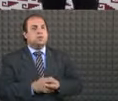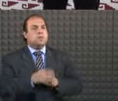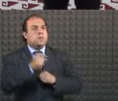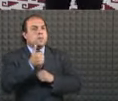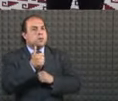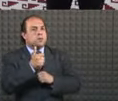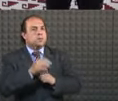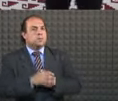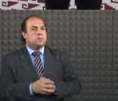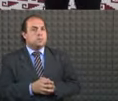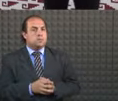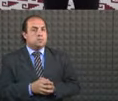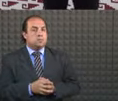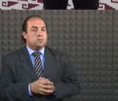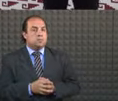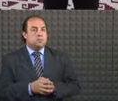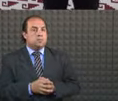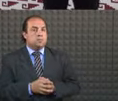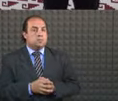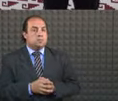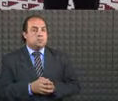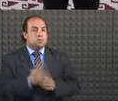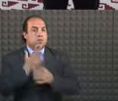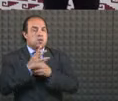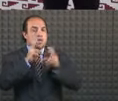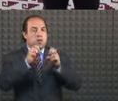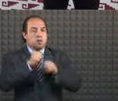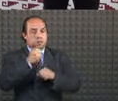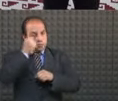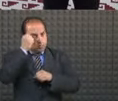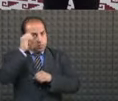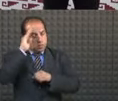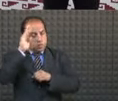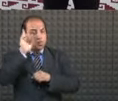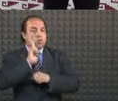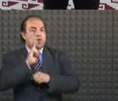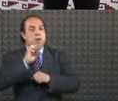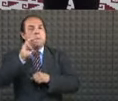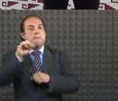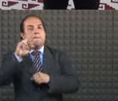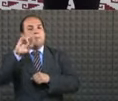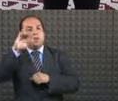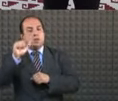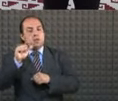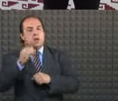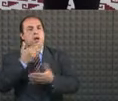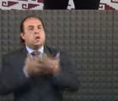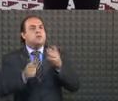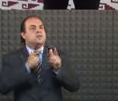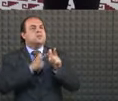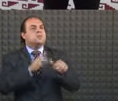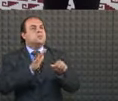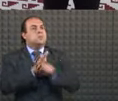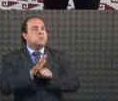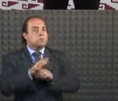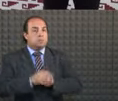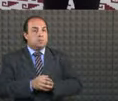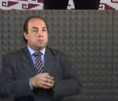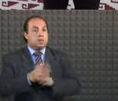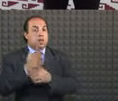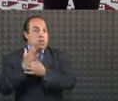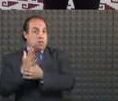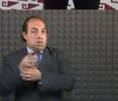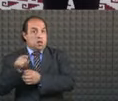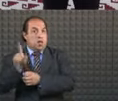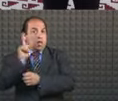poquito este señalamiento sobre el caso de la señora María Isabel. Ahora, ¿qué sigue, doctora? Usted, bueno, pues también ella argumentaba